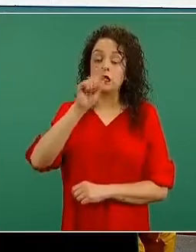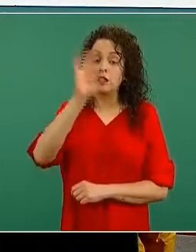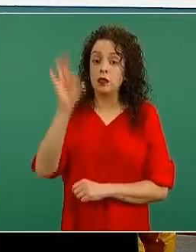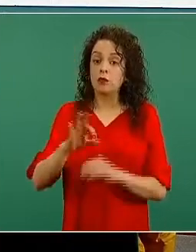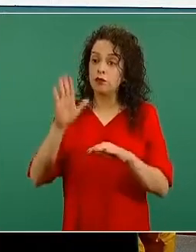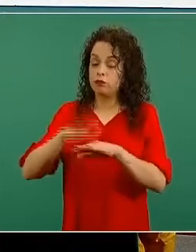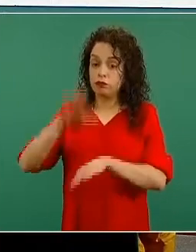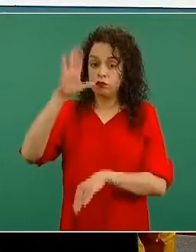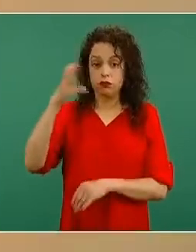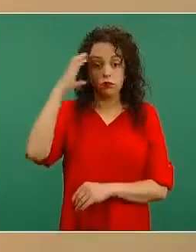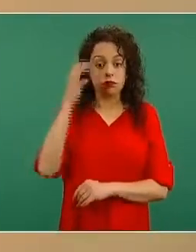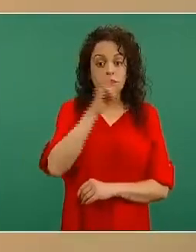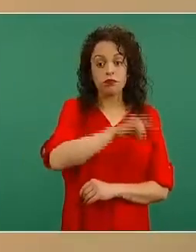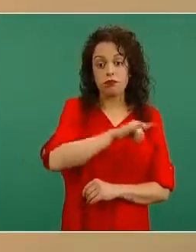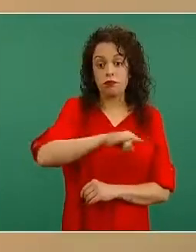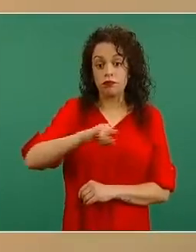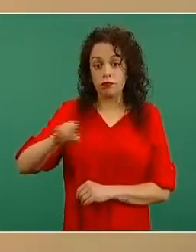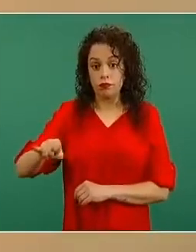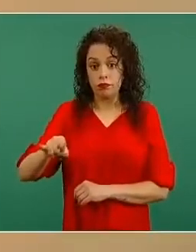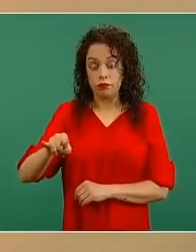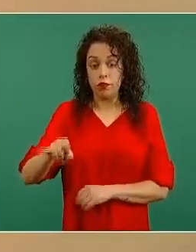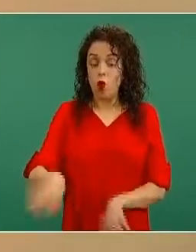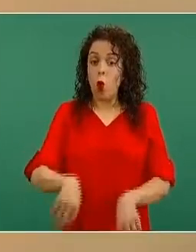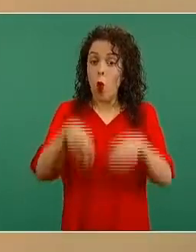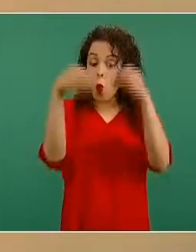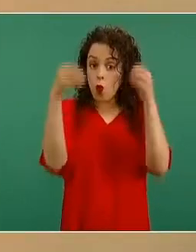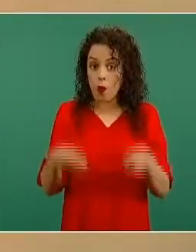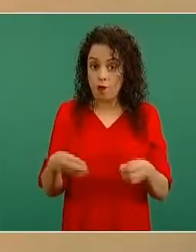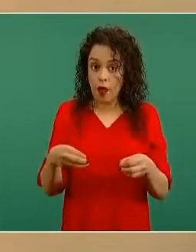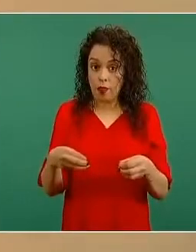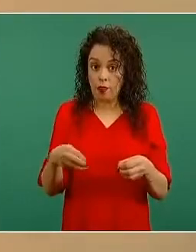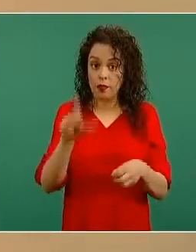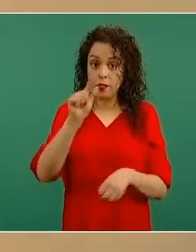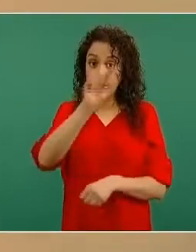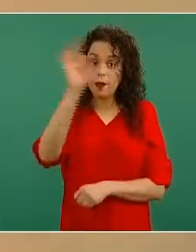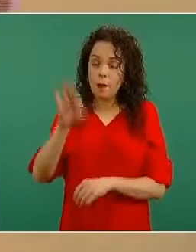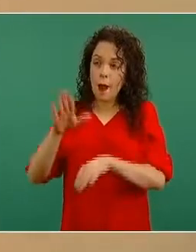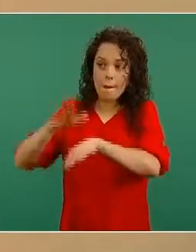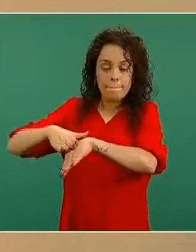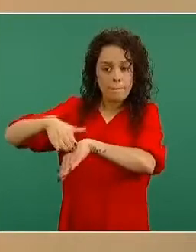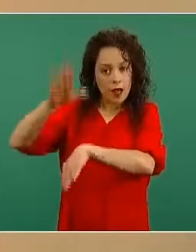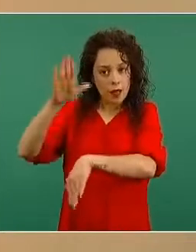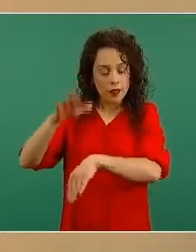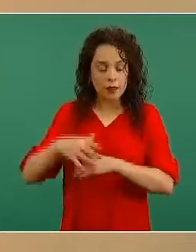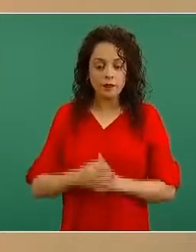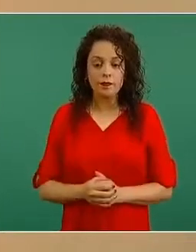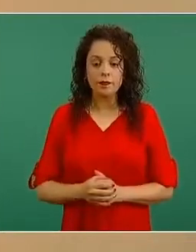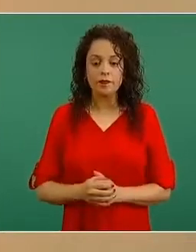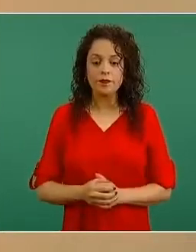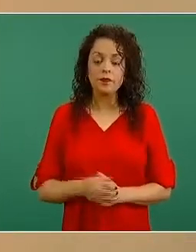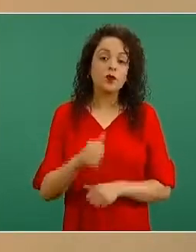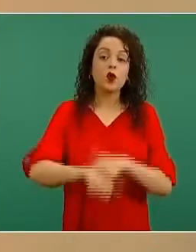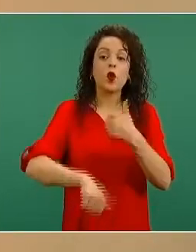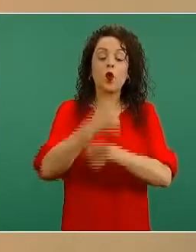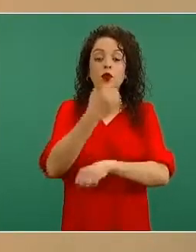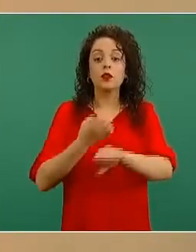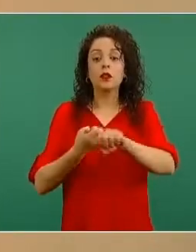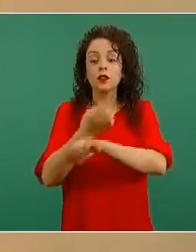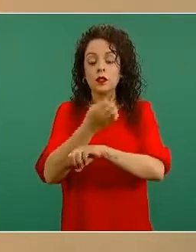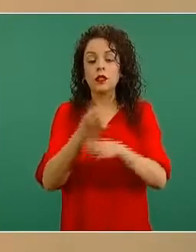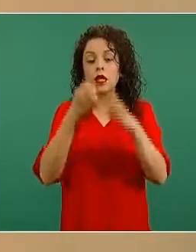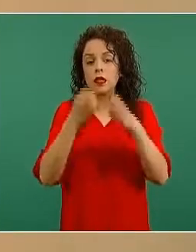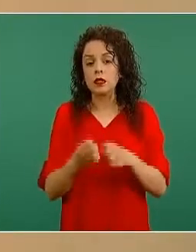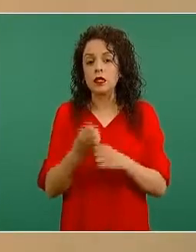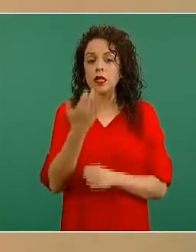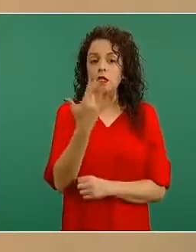infección respiratoria aguda grave ocupadas. Más del 70%. 11 entidades están entre el